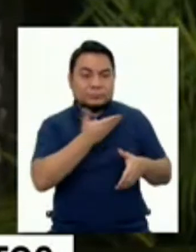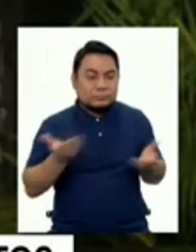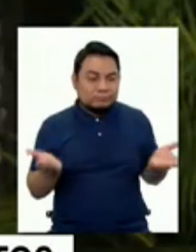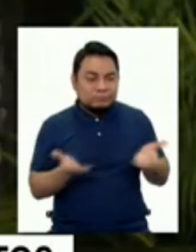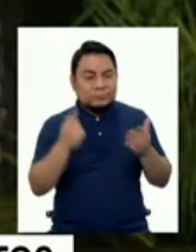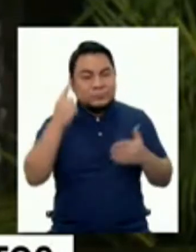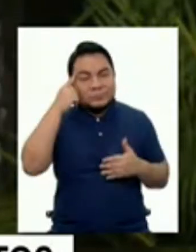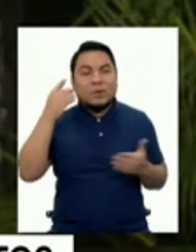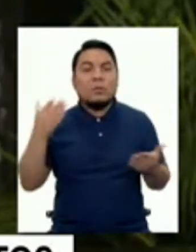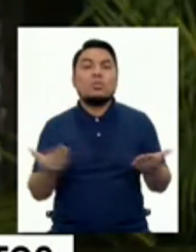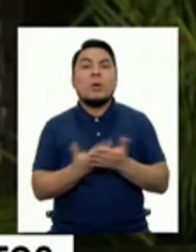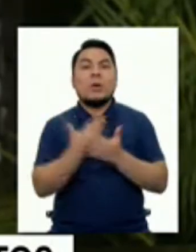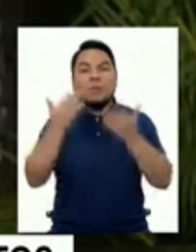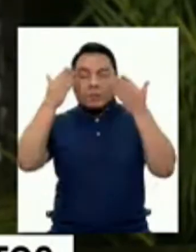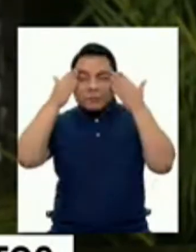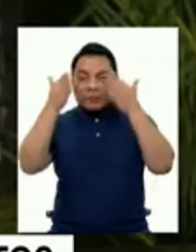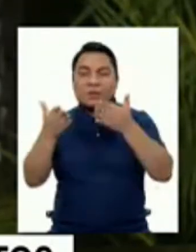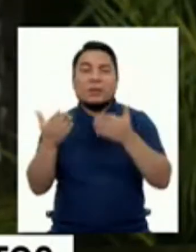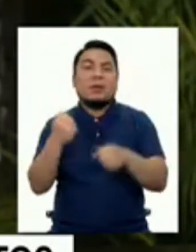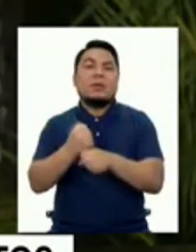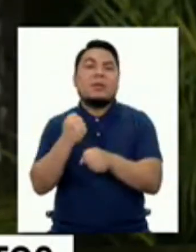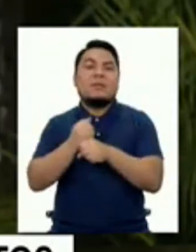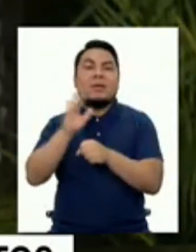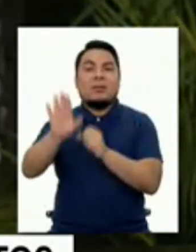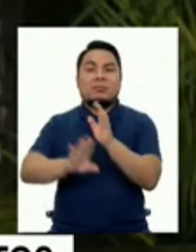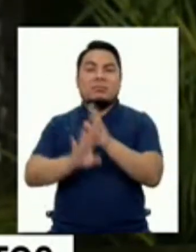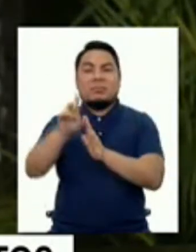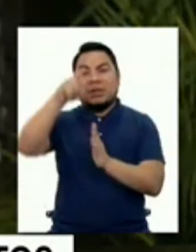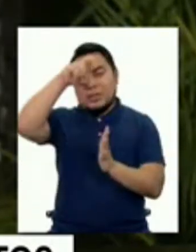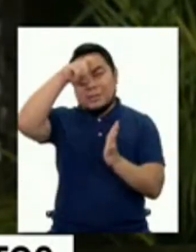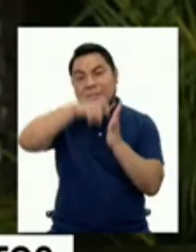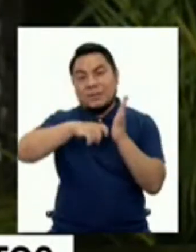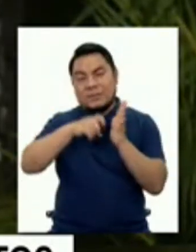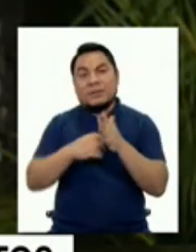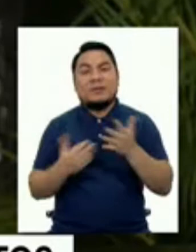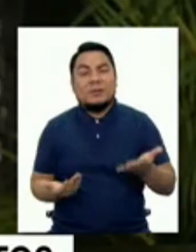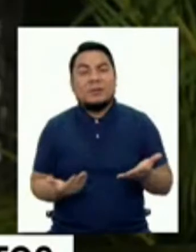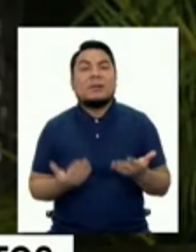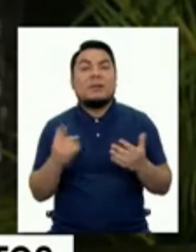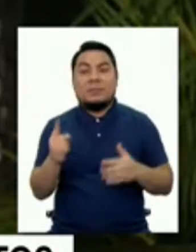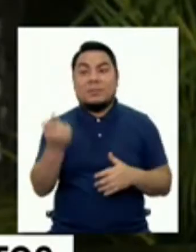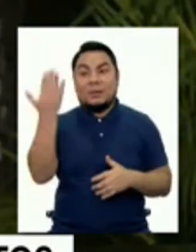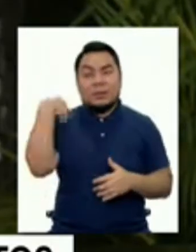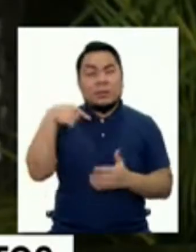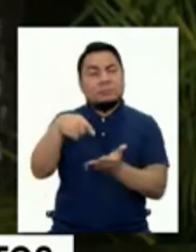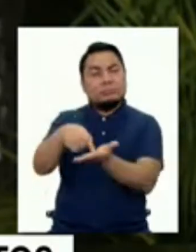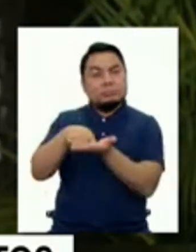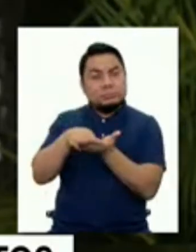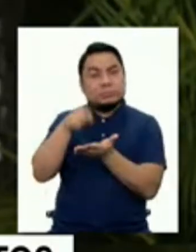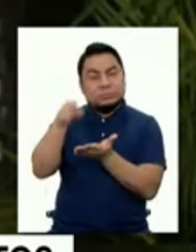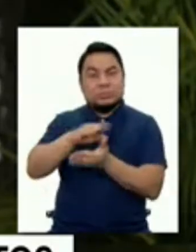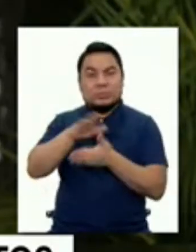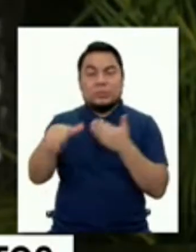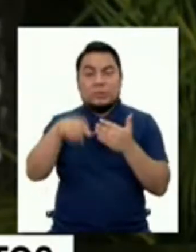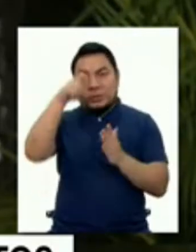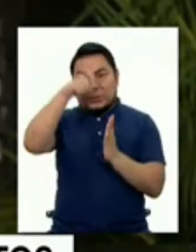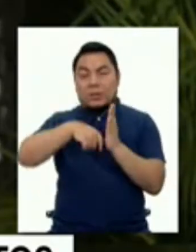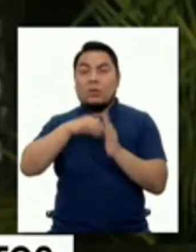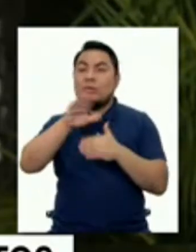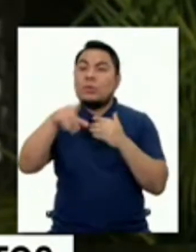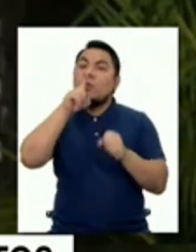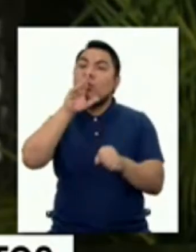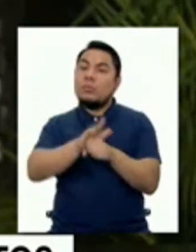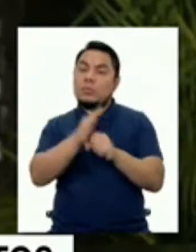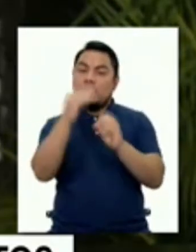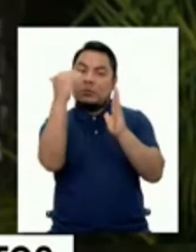impulsemos un nuevo enfoque a lo que es la actividad minera. En principio, fuimos exigentes con que las unidades mineras cumplan con los